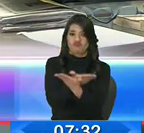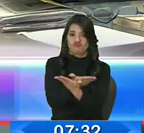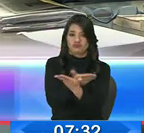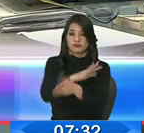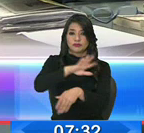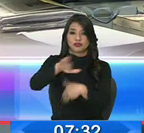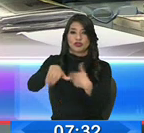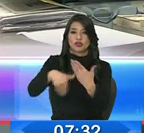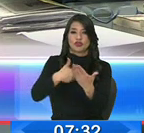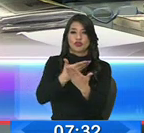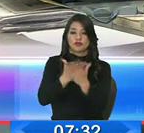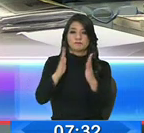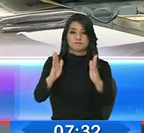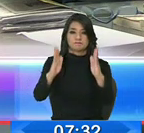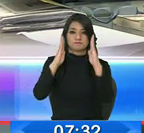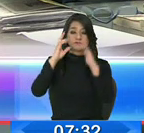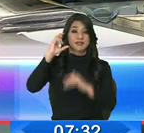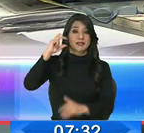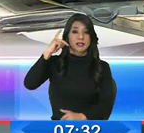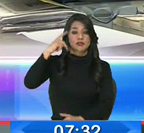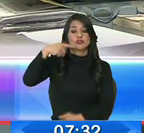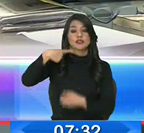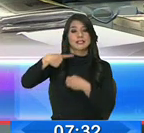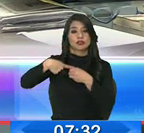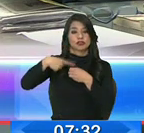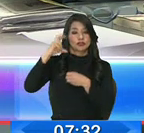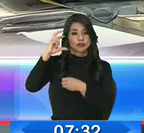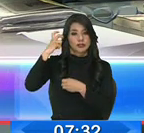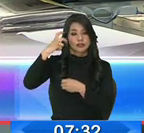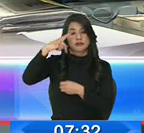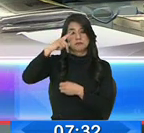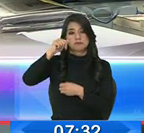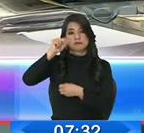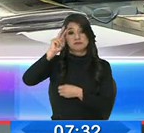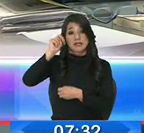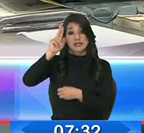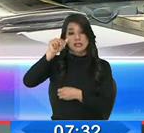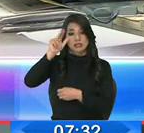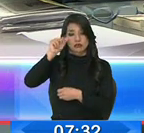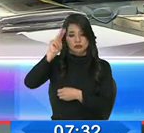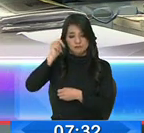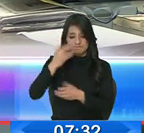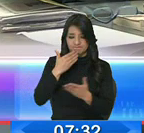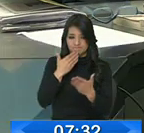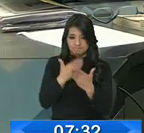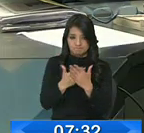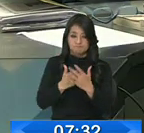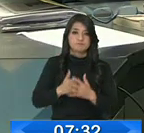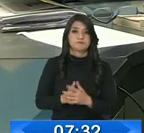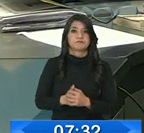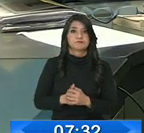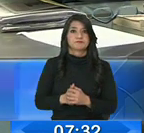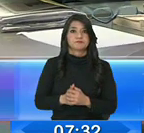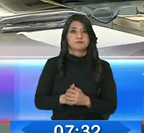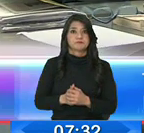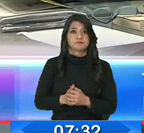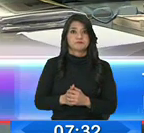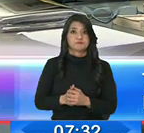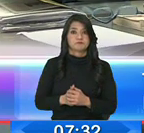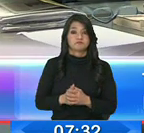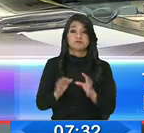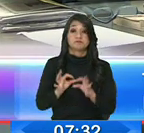los que siguen en Radio Quito, pues, la actualidad. Invitar a todos también a la templanza como una